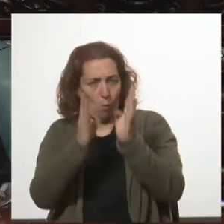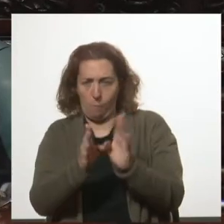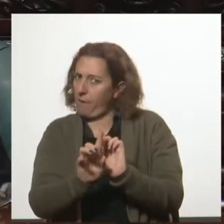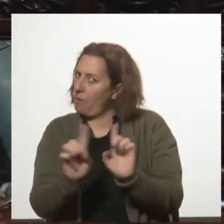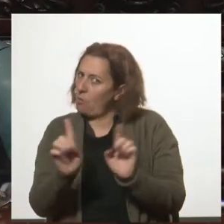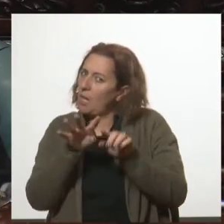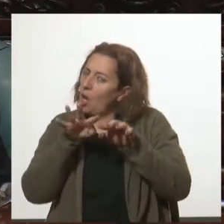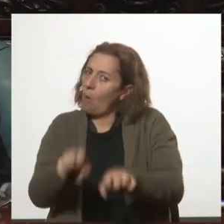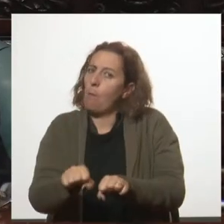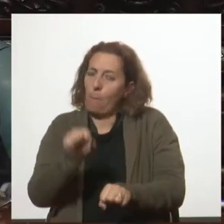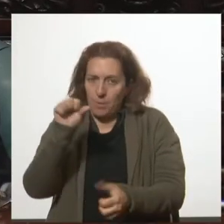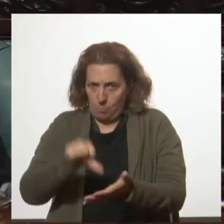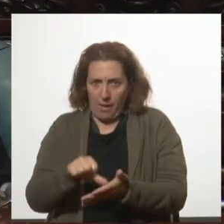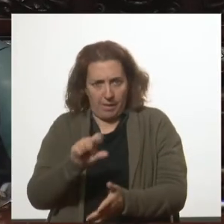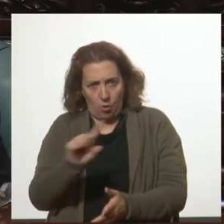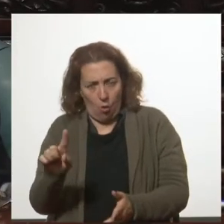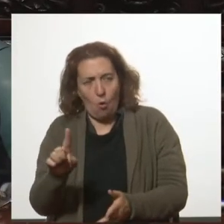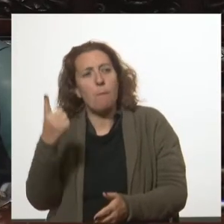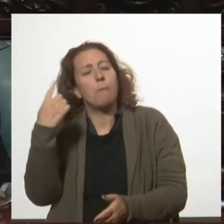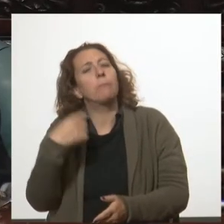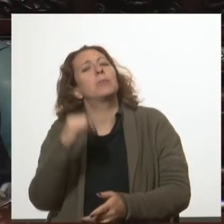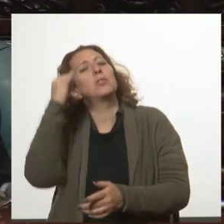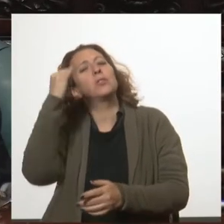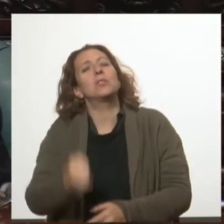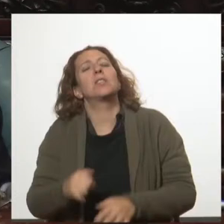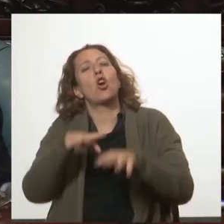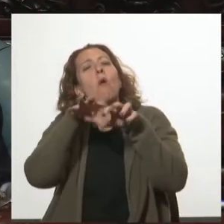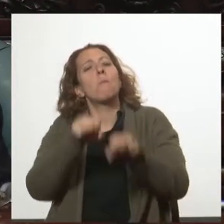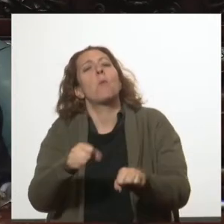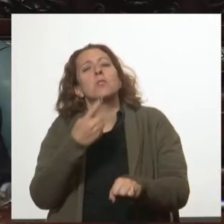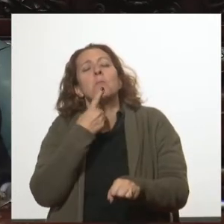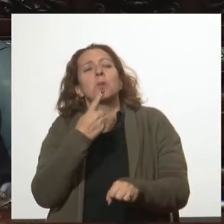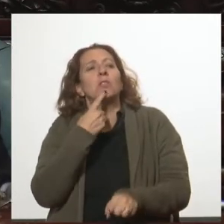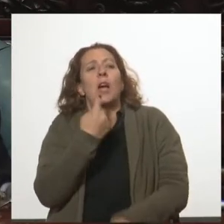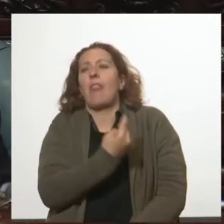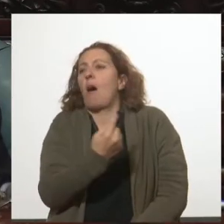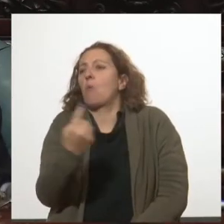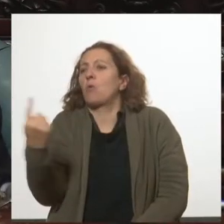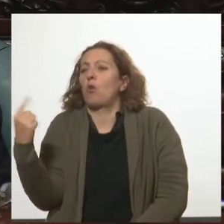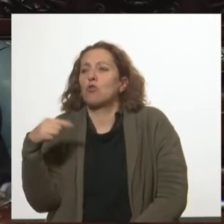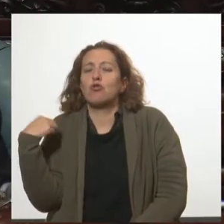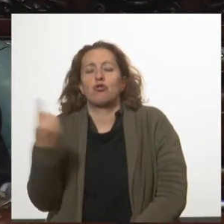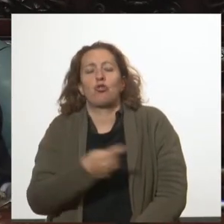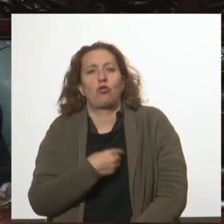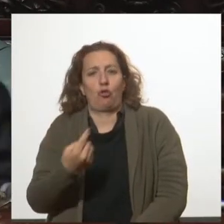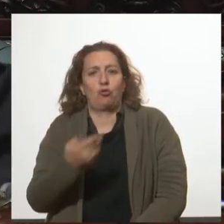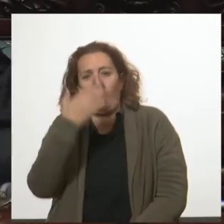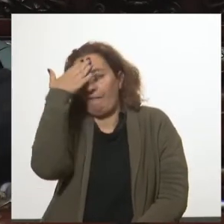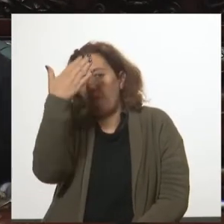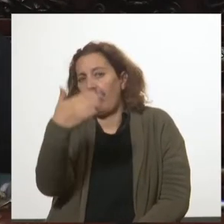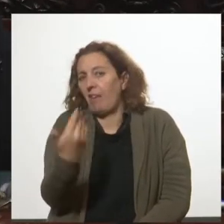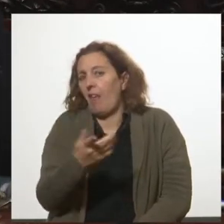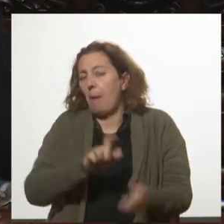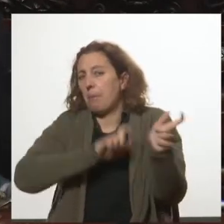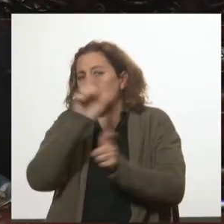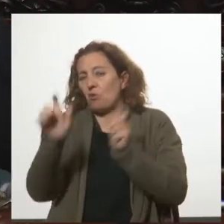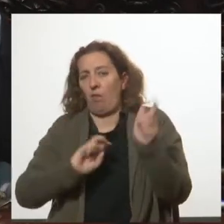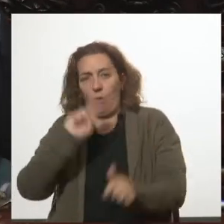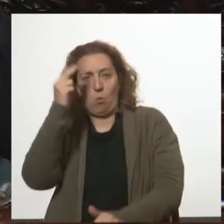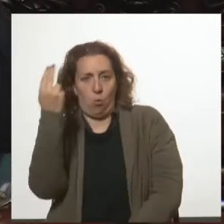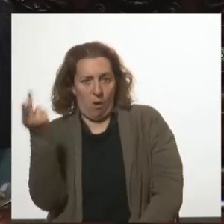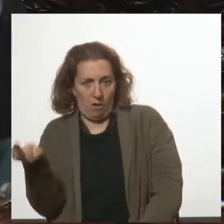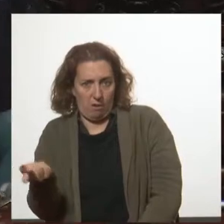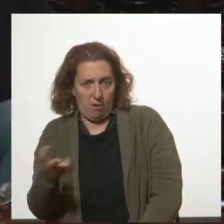pero si estaba en el compromiso político de cada uno de todos nosotros ante los uruguayos en el compromiso país